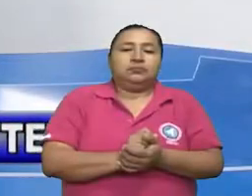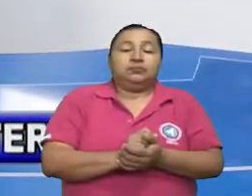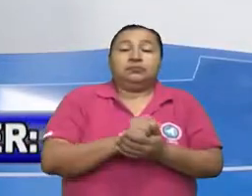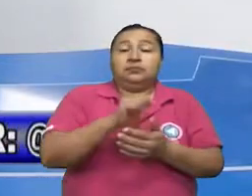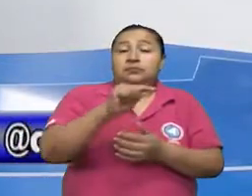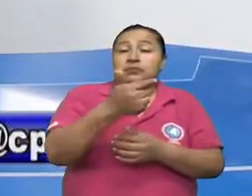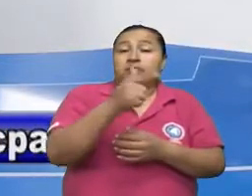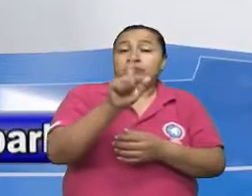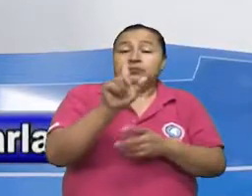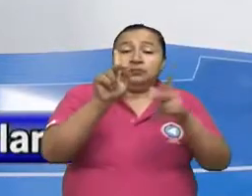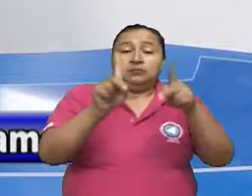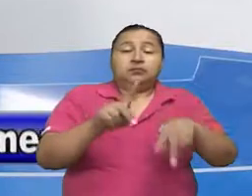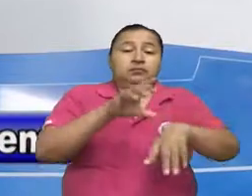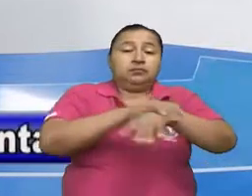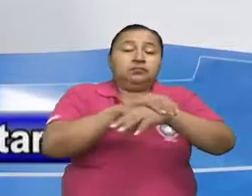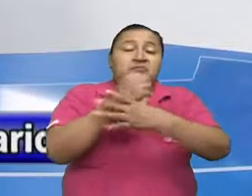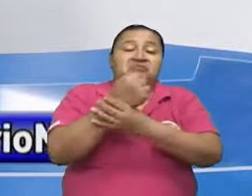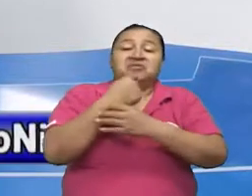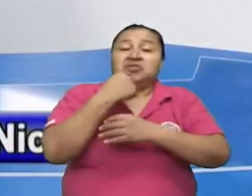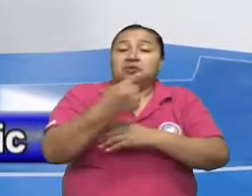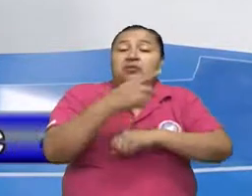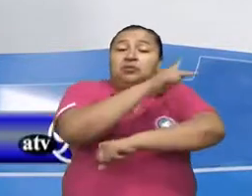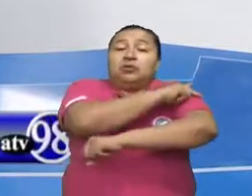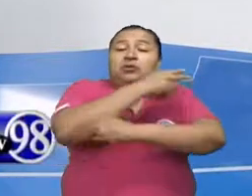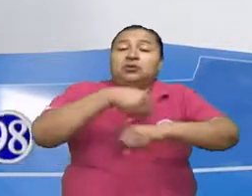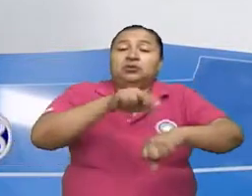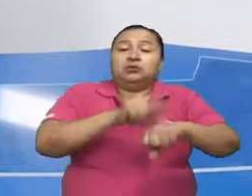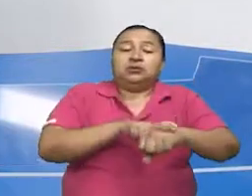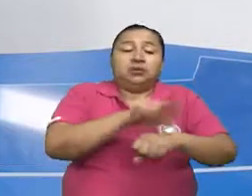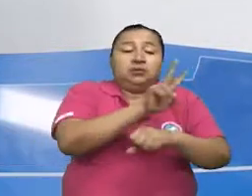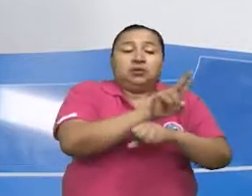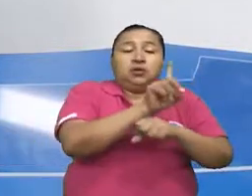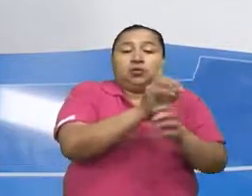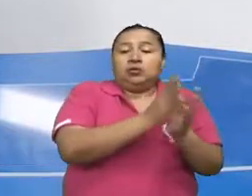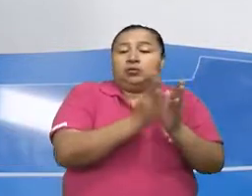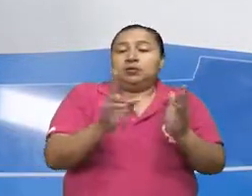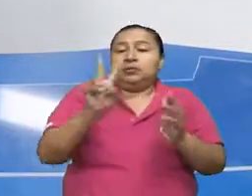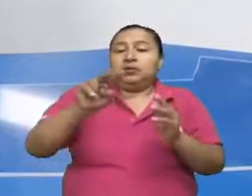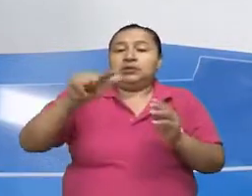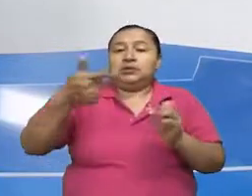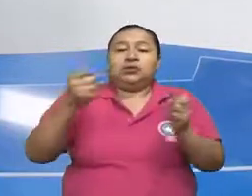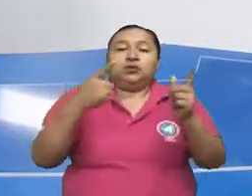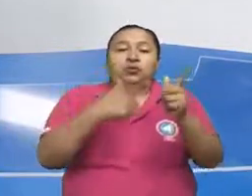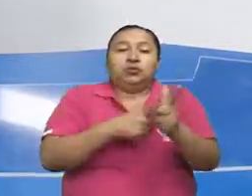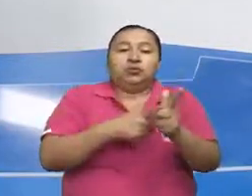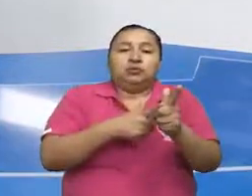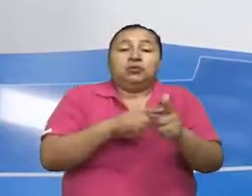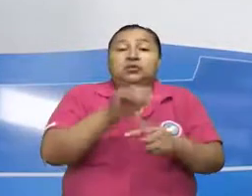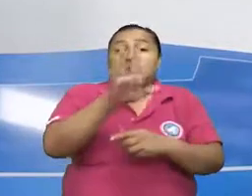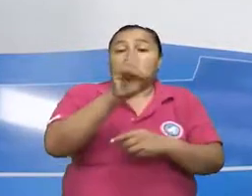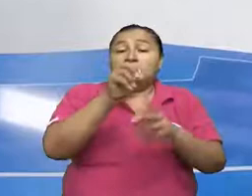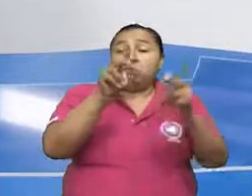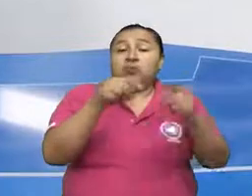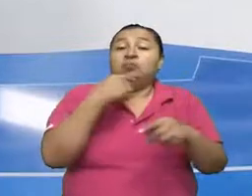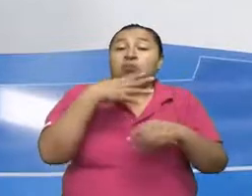...71 detenidos reporta la Policía Nacional del 21 al 27 de octubre... ...50 de ellos por robo con violencia.